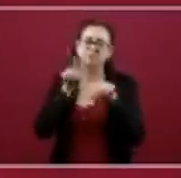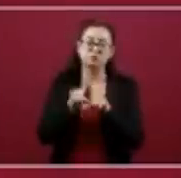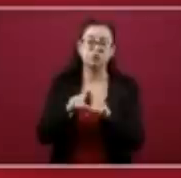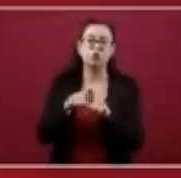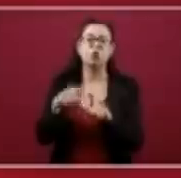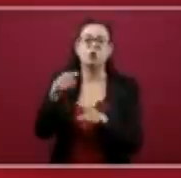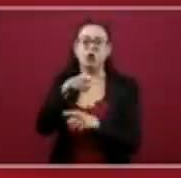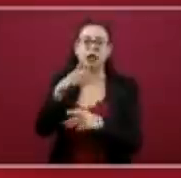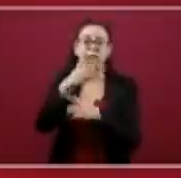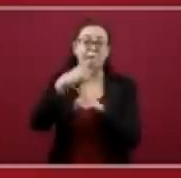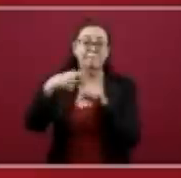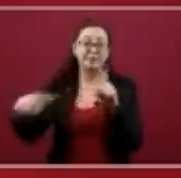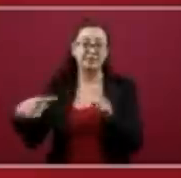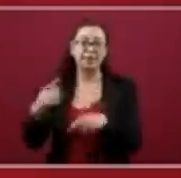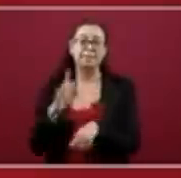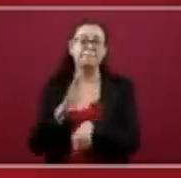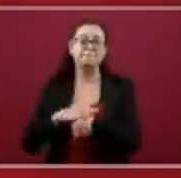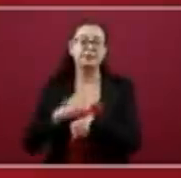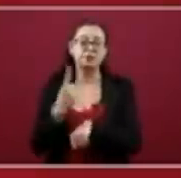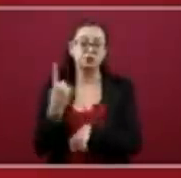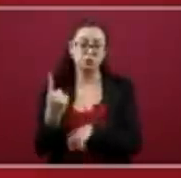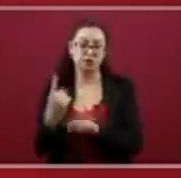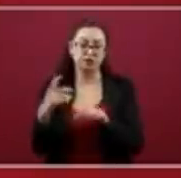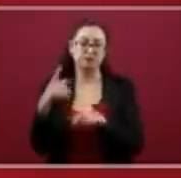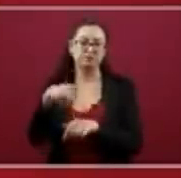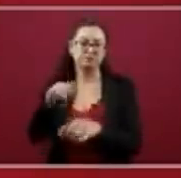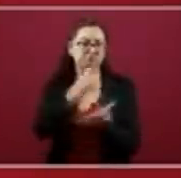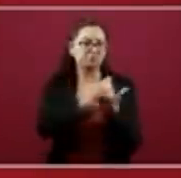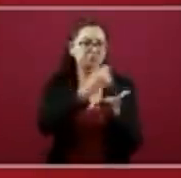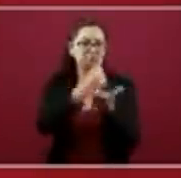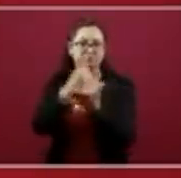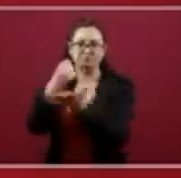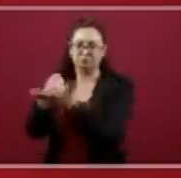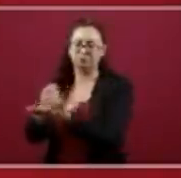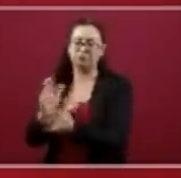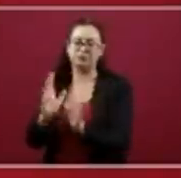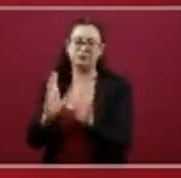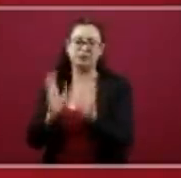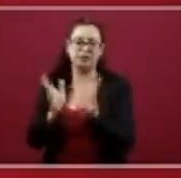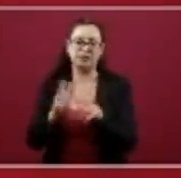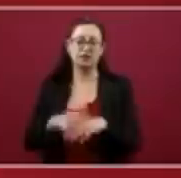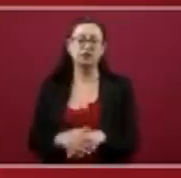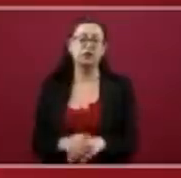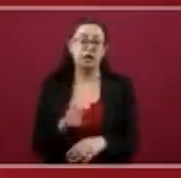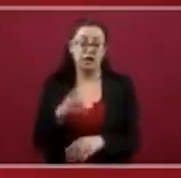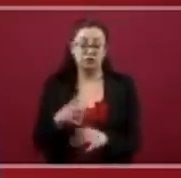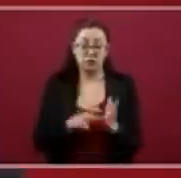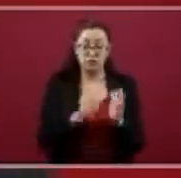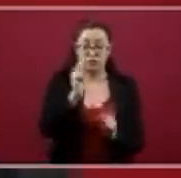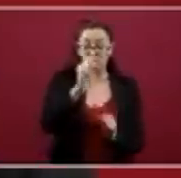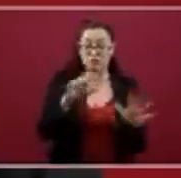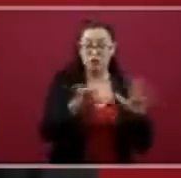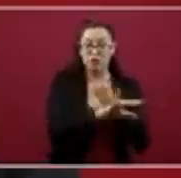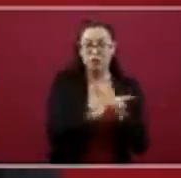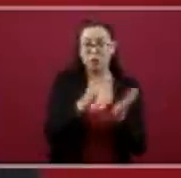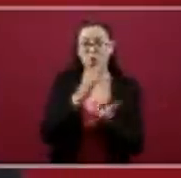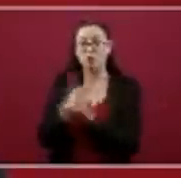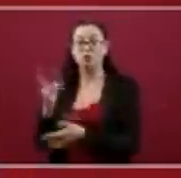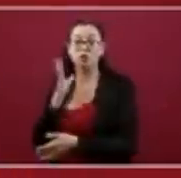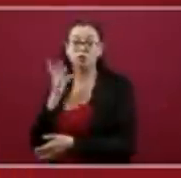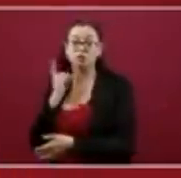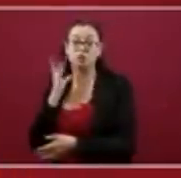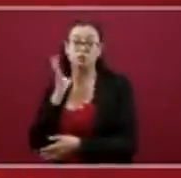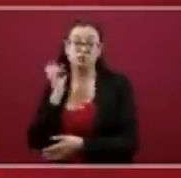es la exigencia, que no solo se apruebe en Cámara de Senadores, de Diputados, sino